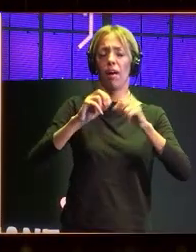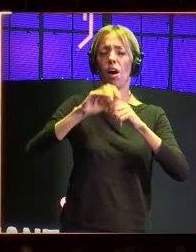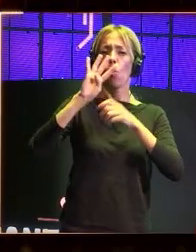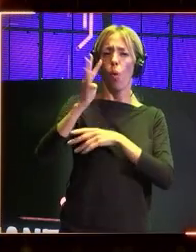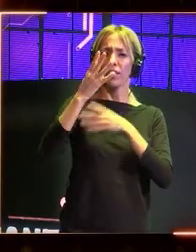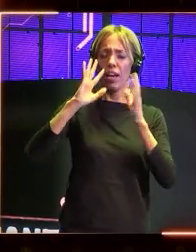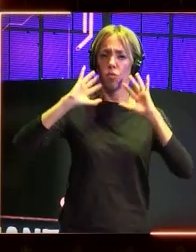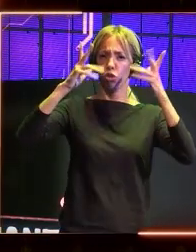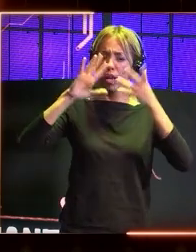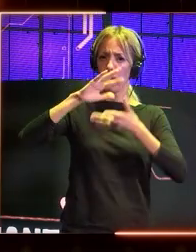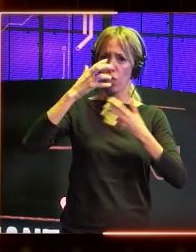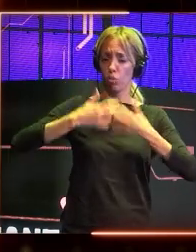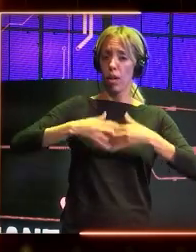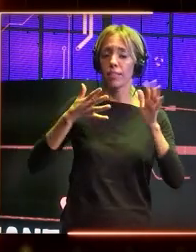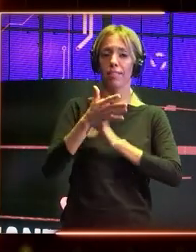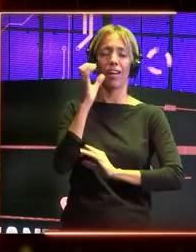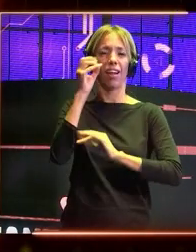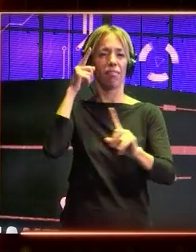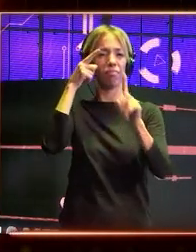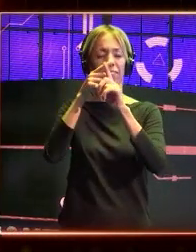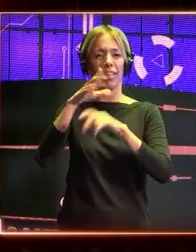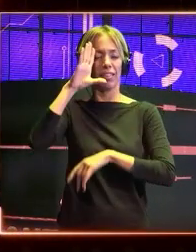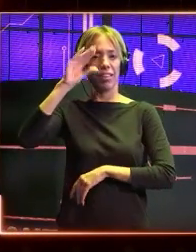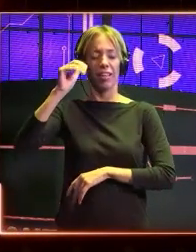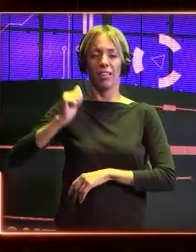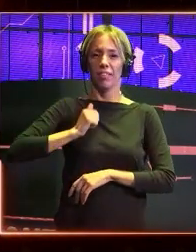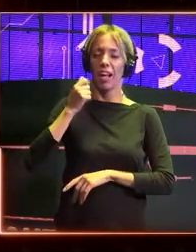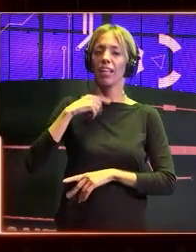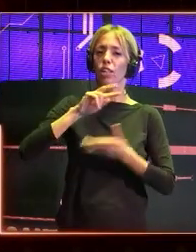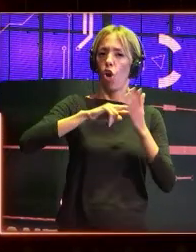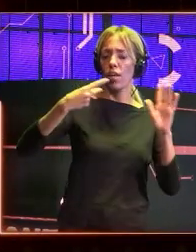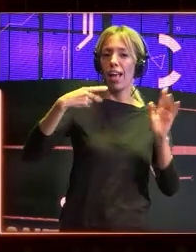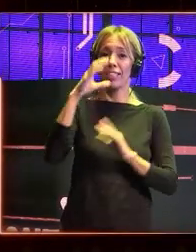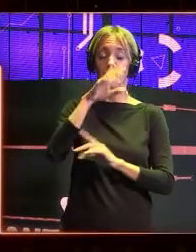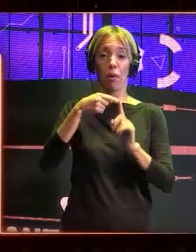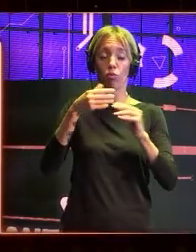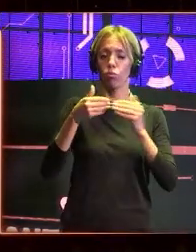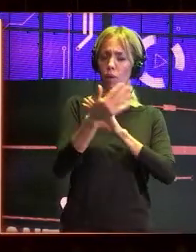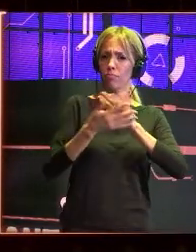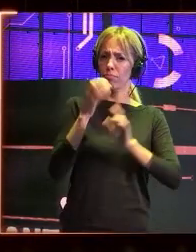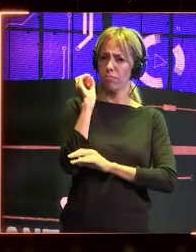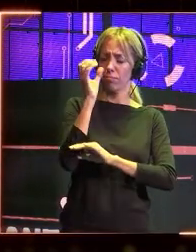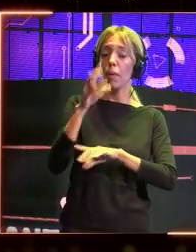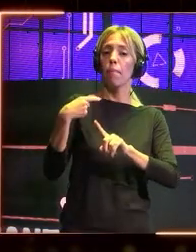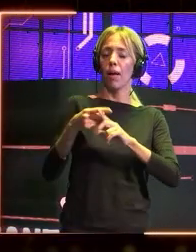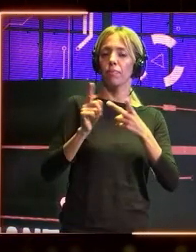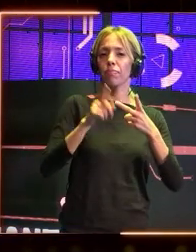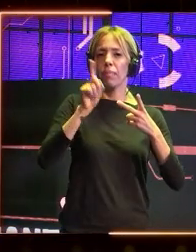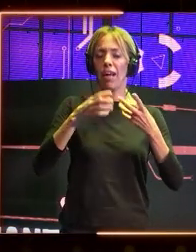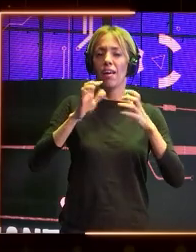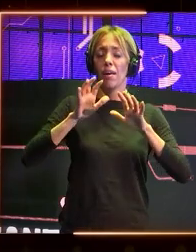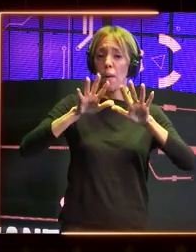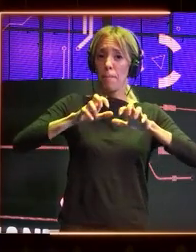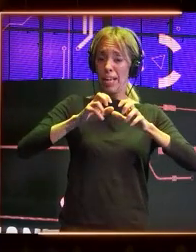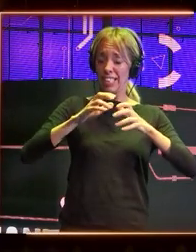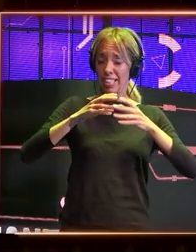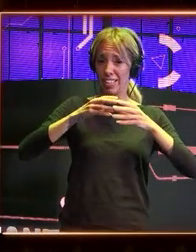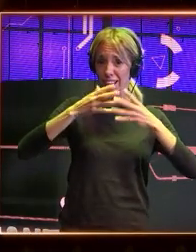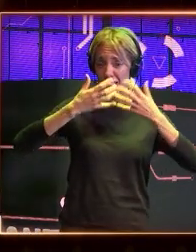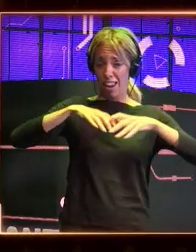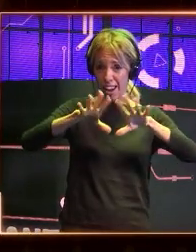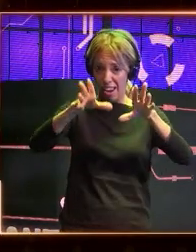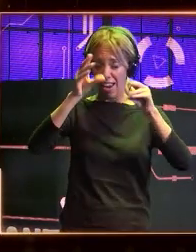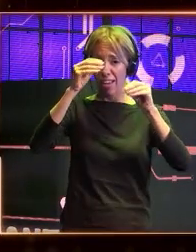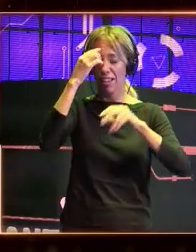charlas sobre Inteligencia artificial tecnología ciencia y futuro también es profesor de Machine learning and Data Science en la